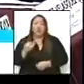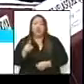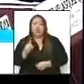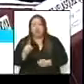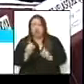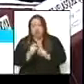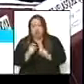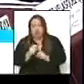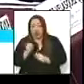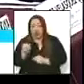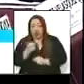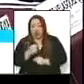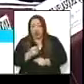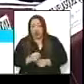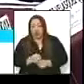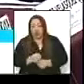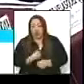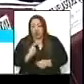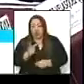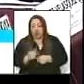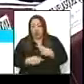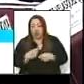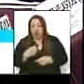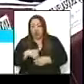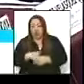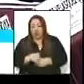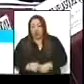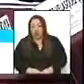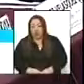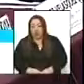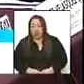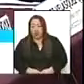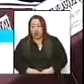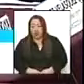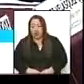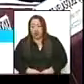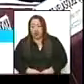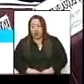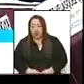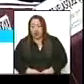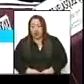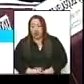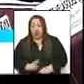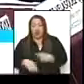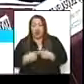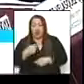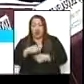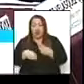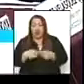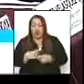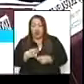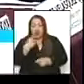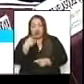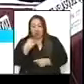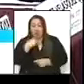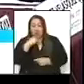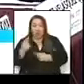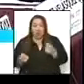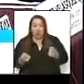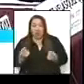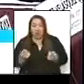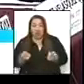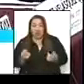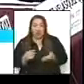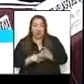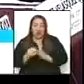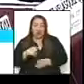lema es aplicable a la segunda vuelta electoral? Porque si van a ir a la segunda vuelta electoral y hay un hombre y una mujer, lo lógico sería